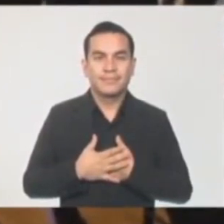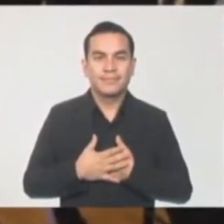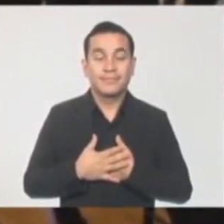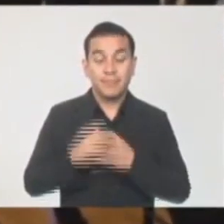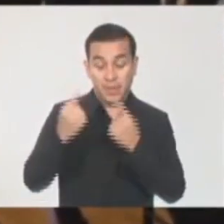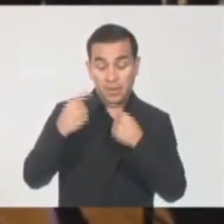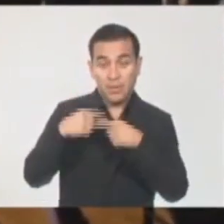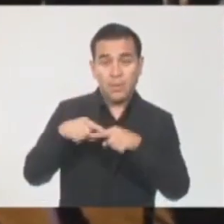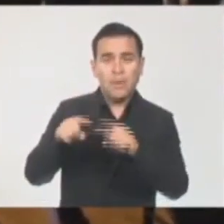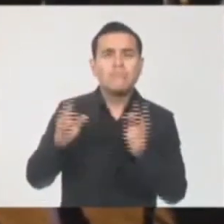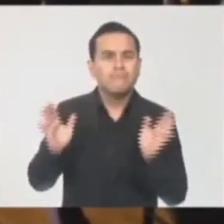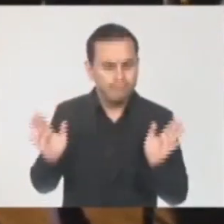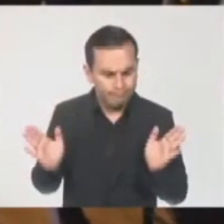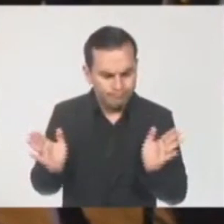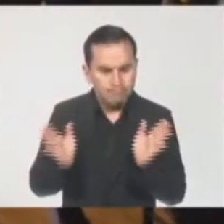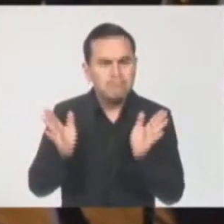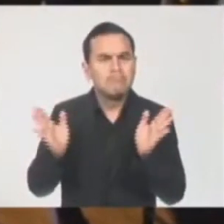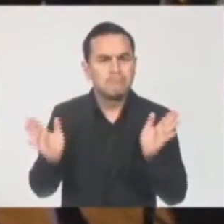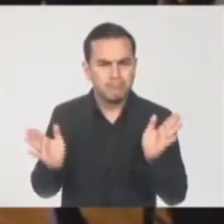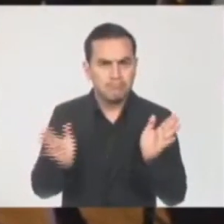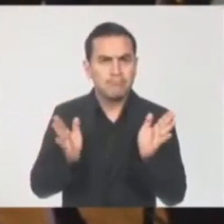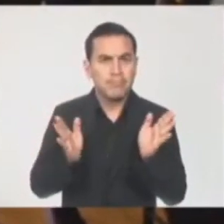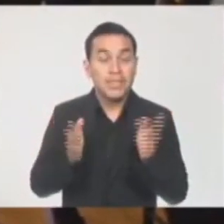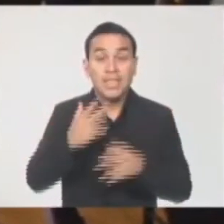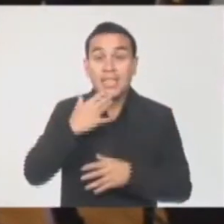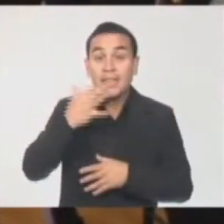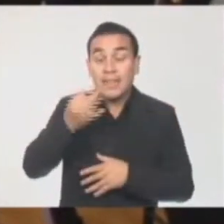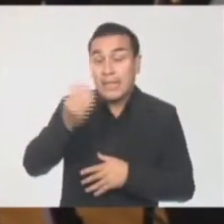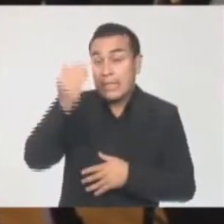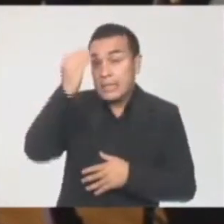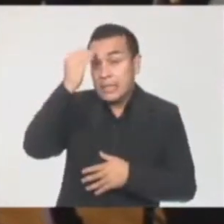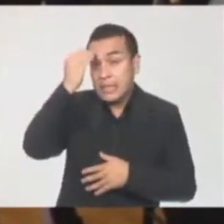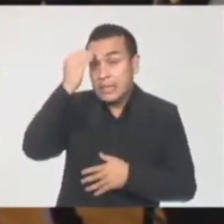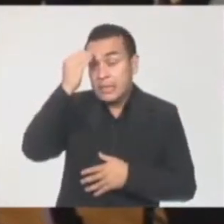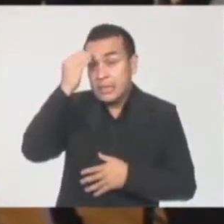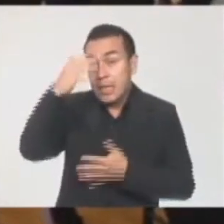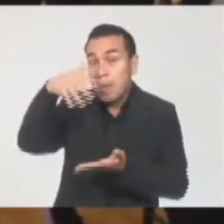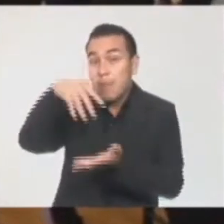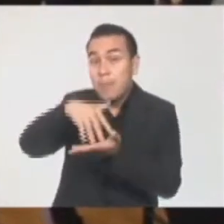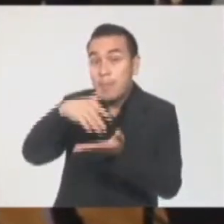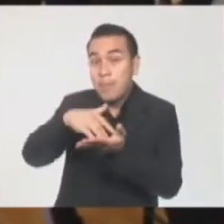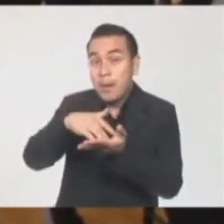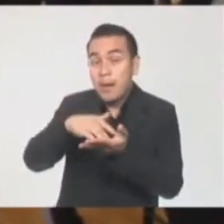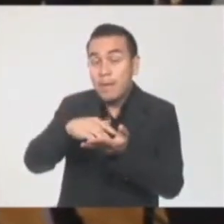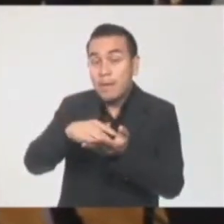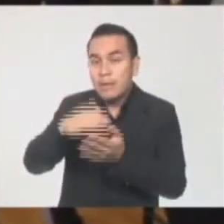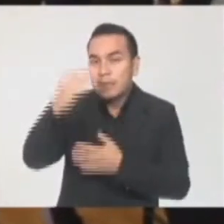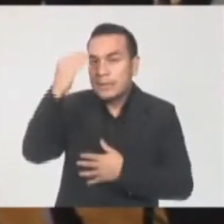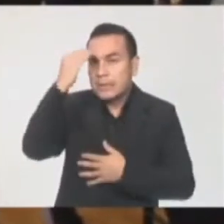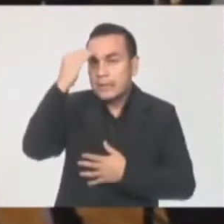Sigan intentándolo, pero sepan que a los salvadoreños ya no nos engañan.